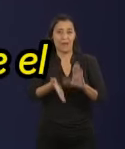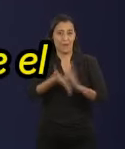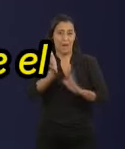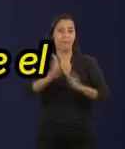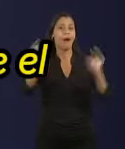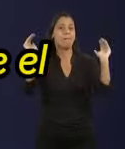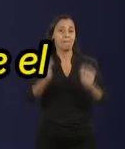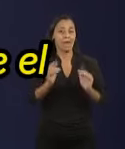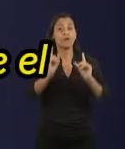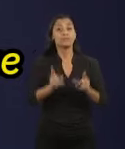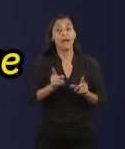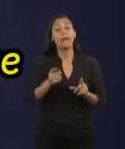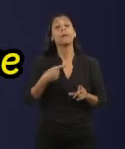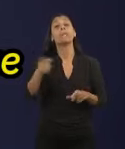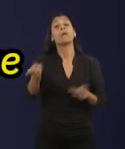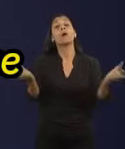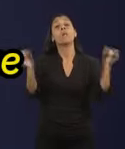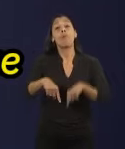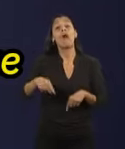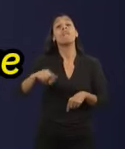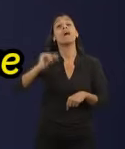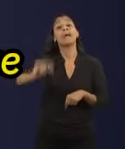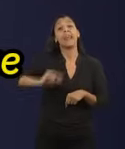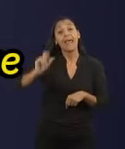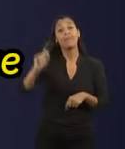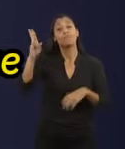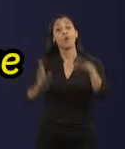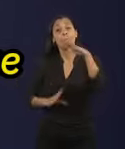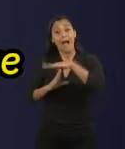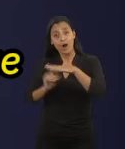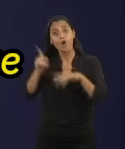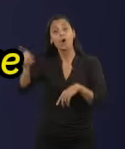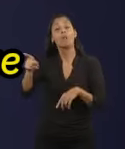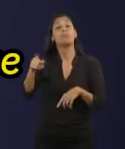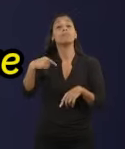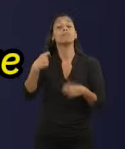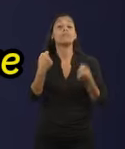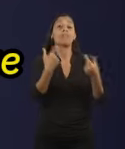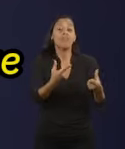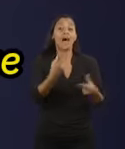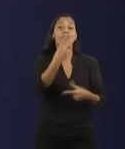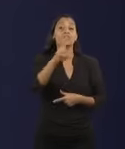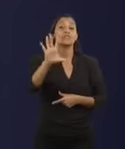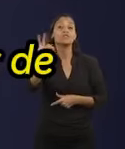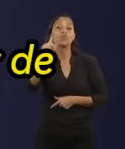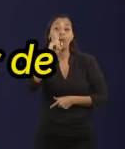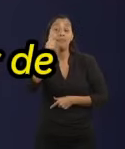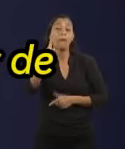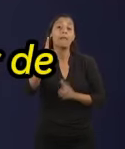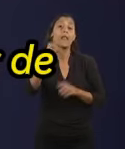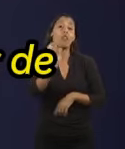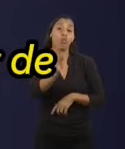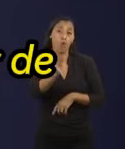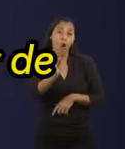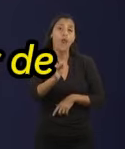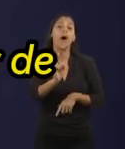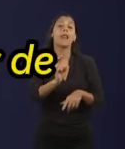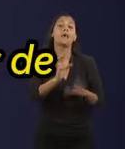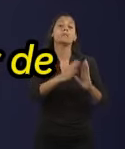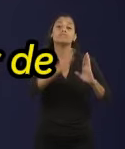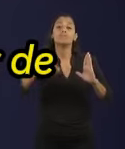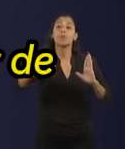enteramos que vuelve el crédito hipotecario en la Argentina hay un banco que ofrece $50,000 a 30 años por el